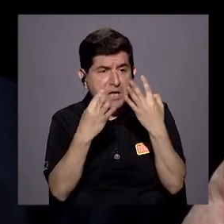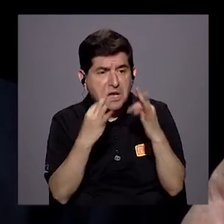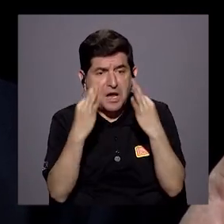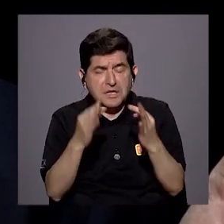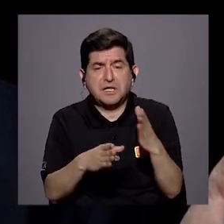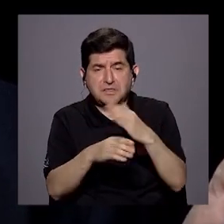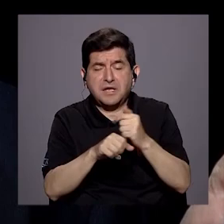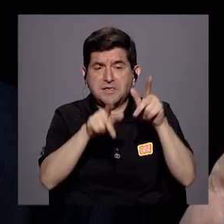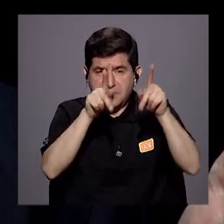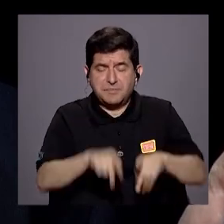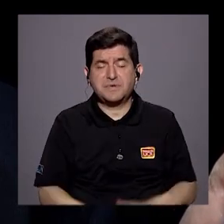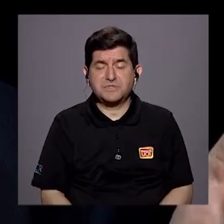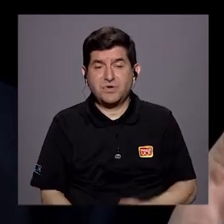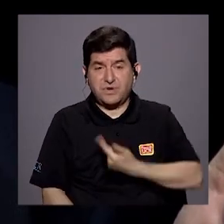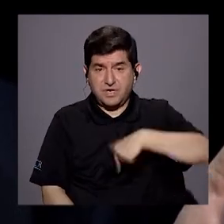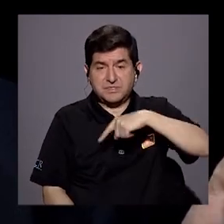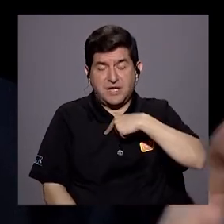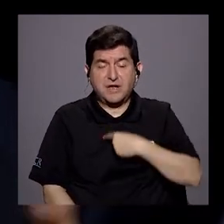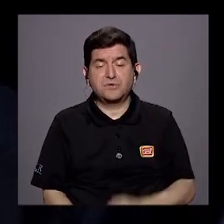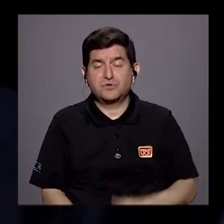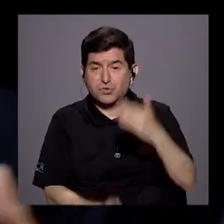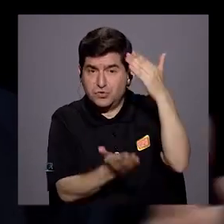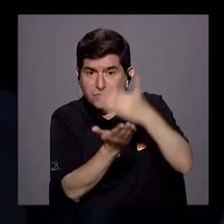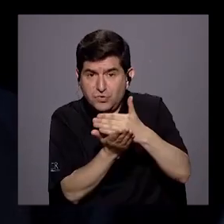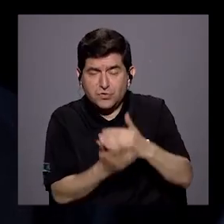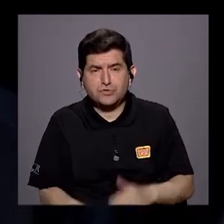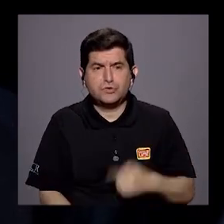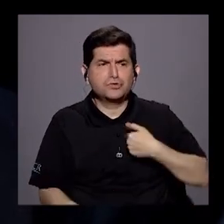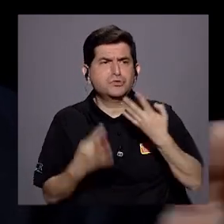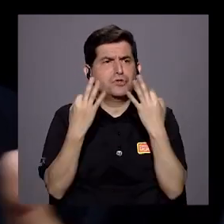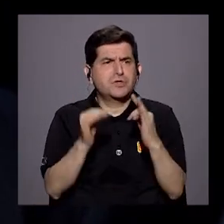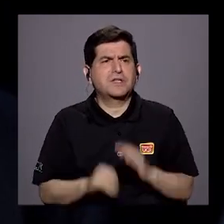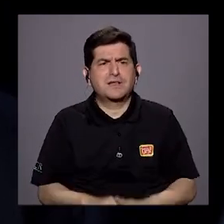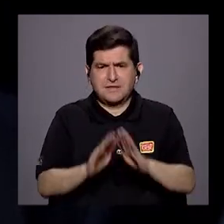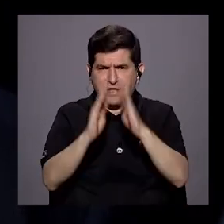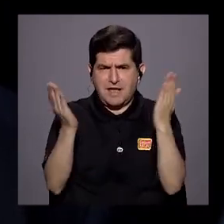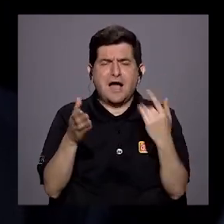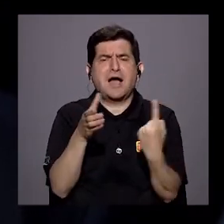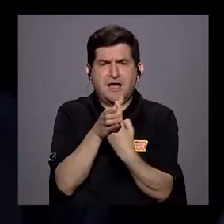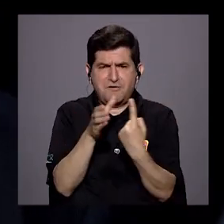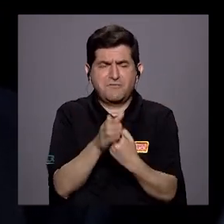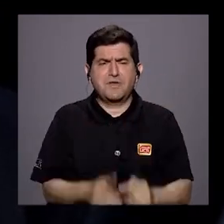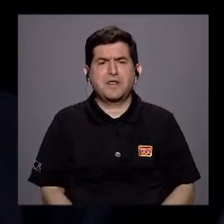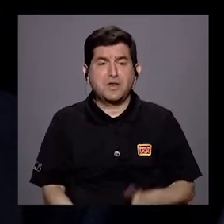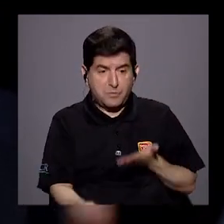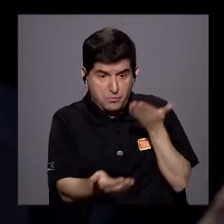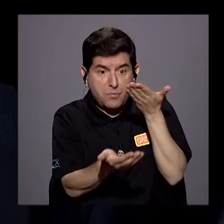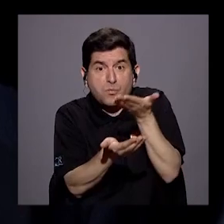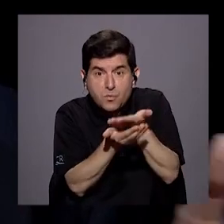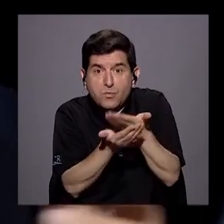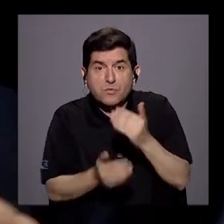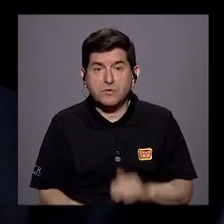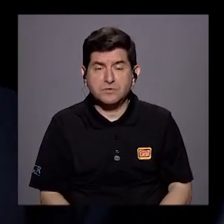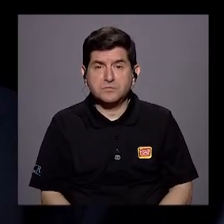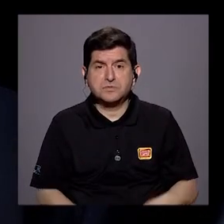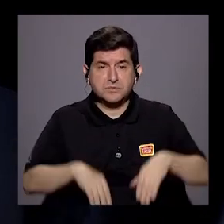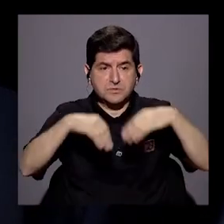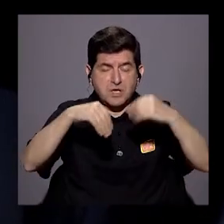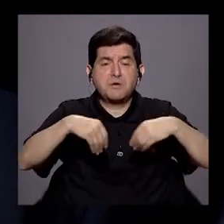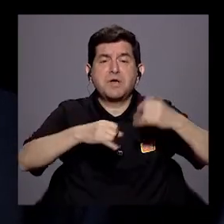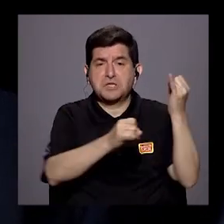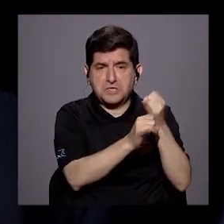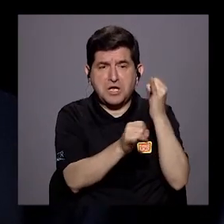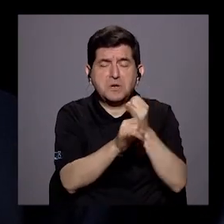trabas en algunas de las cosas de la unesco a flote abrirlos europol josh se plantea en campaña que deberíamos vender